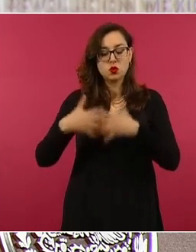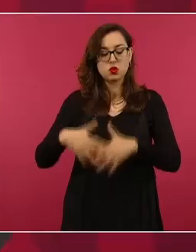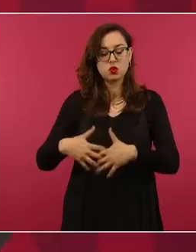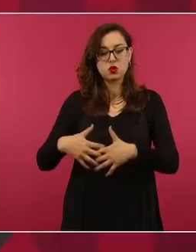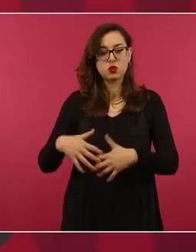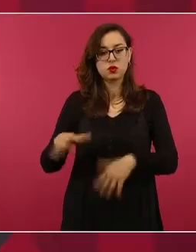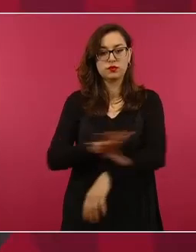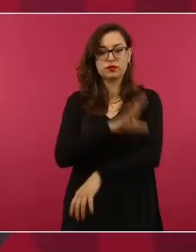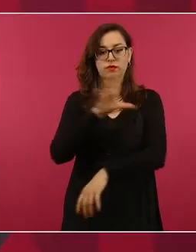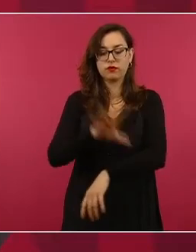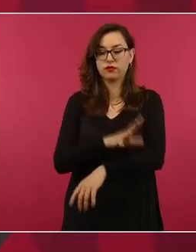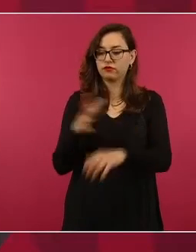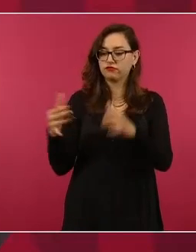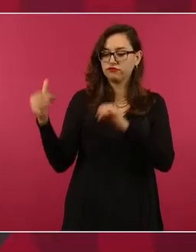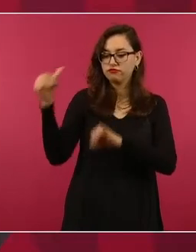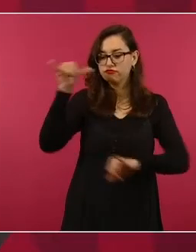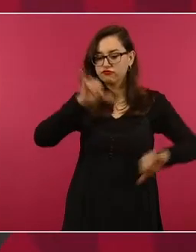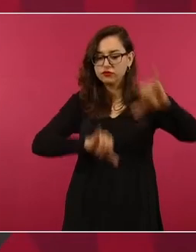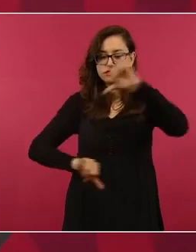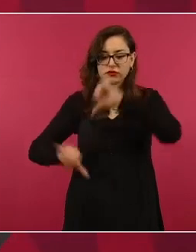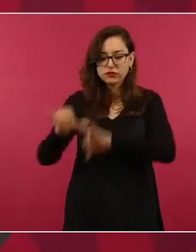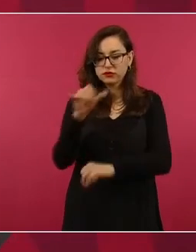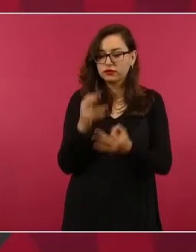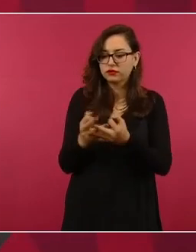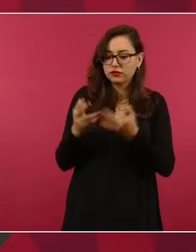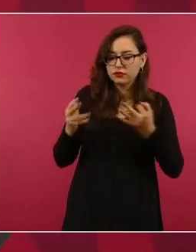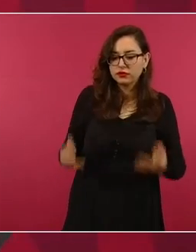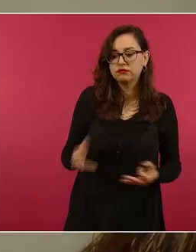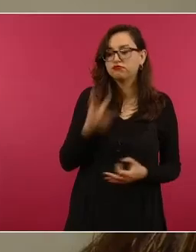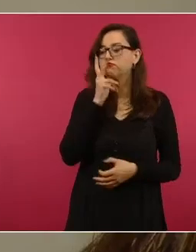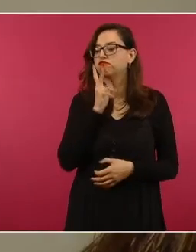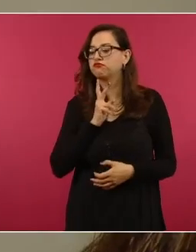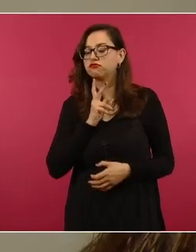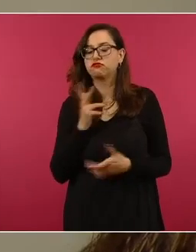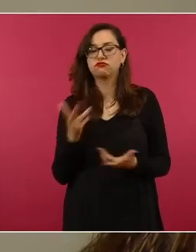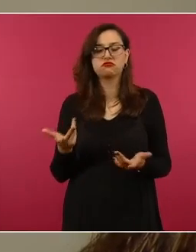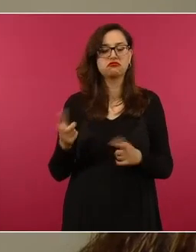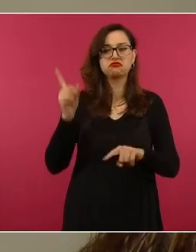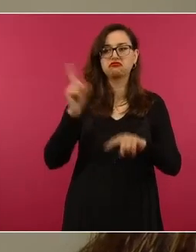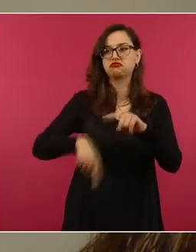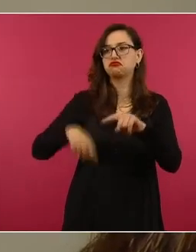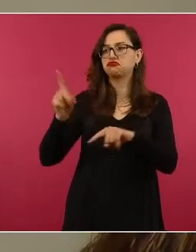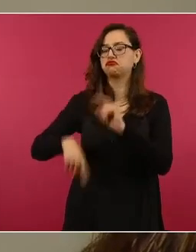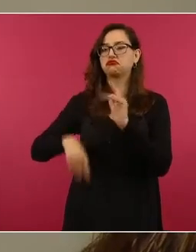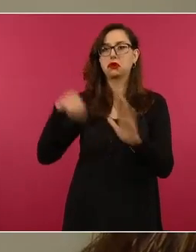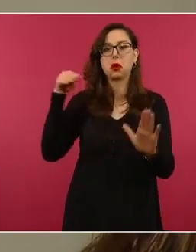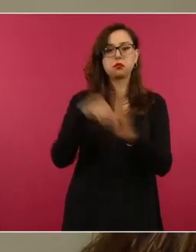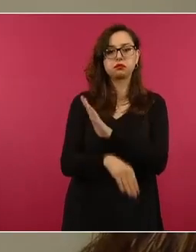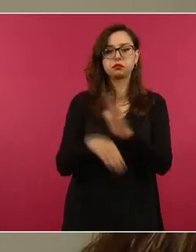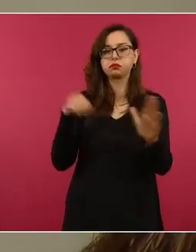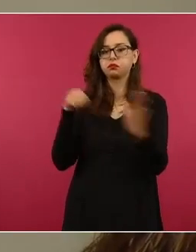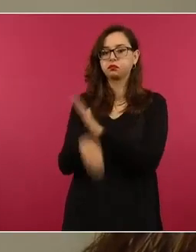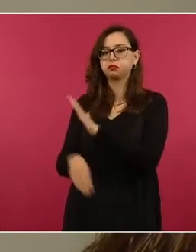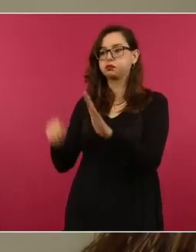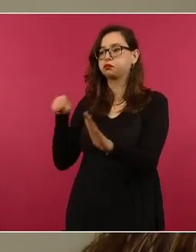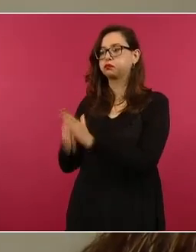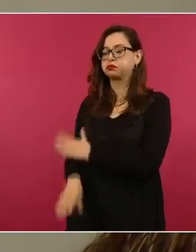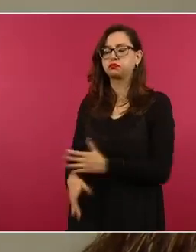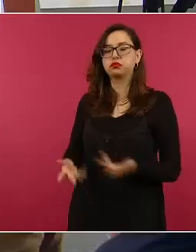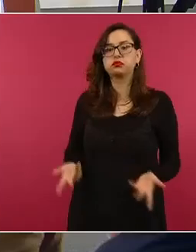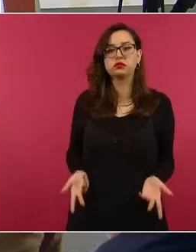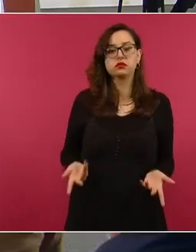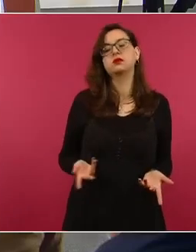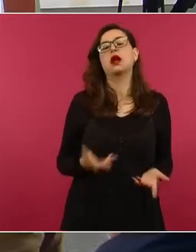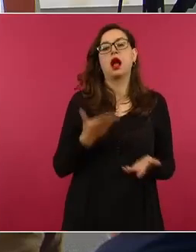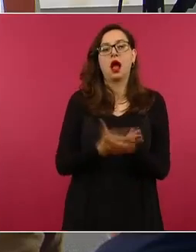industria petroquímica y quedaron terrenos, instalaciones,